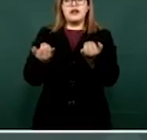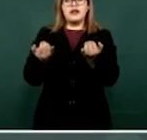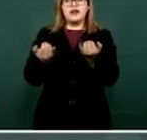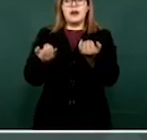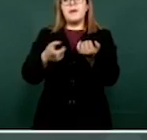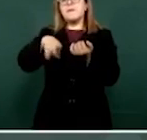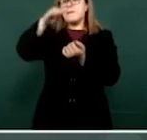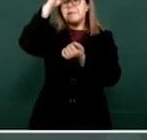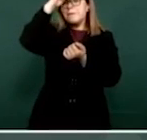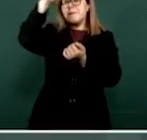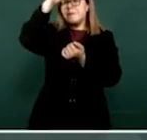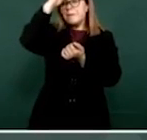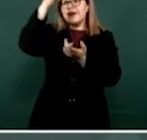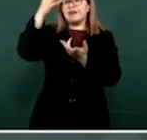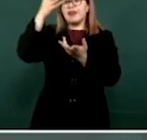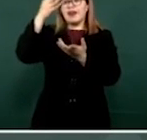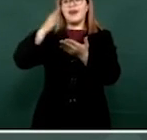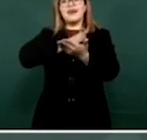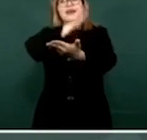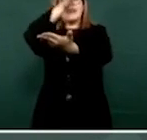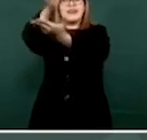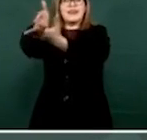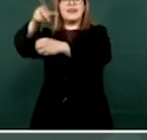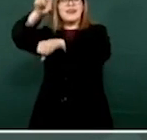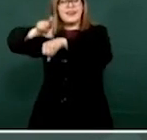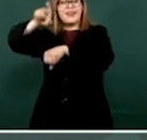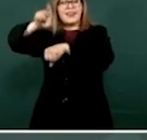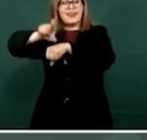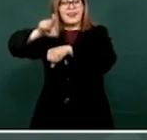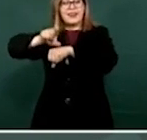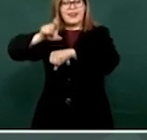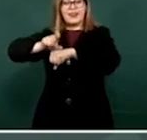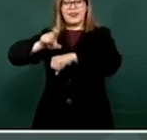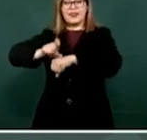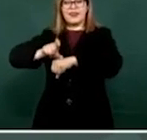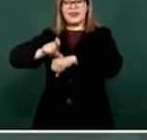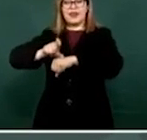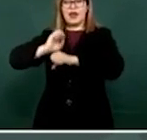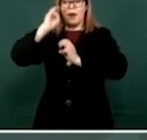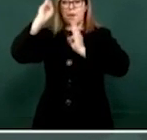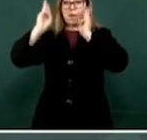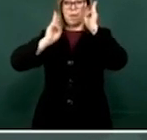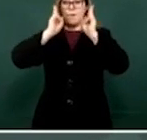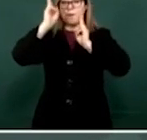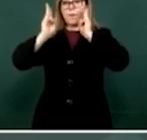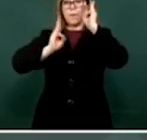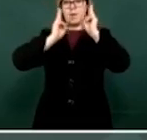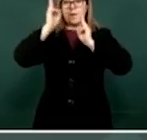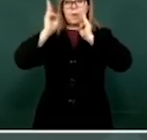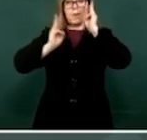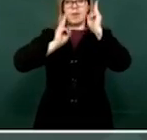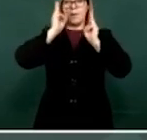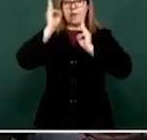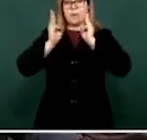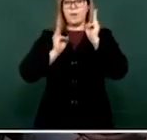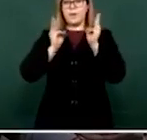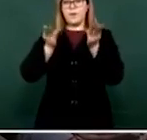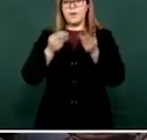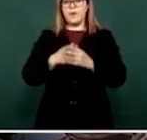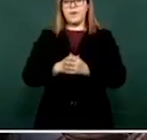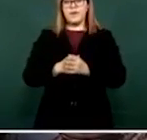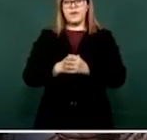imagínense ir a Gilitla, el museo surrealista